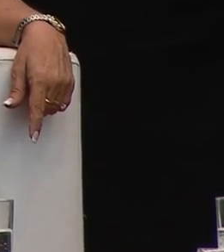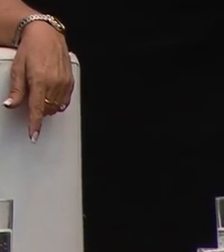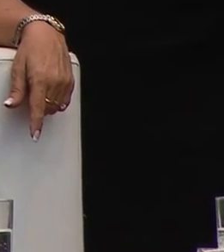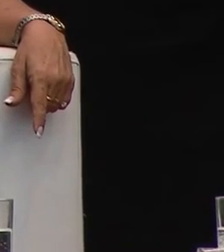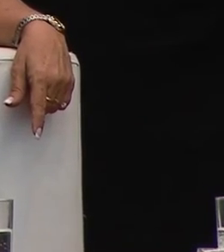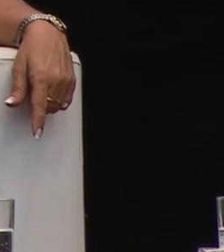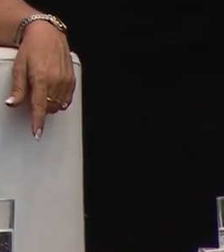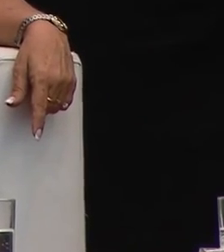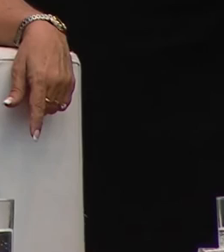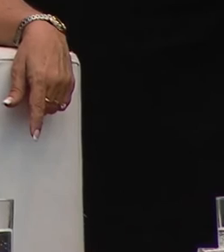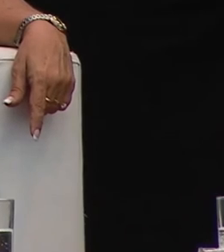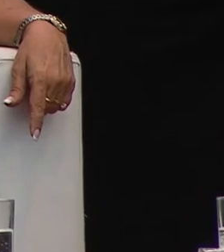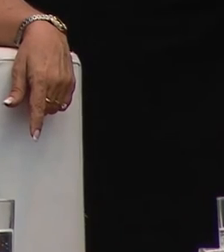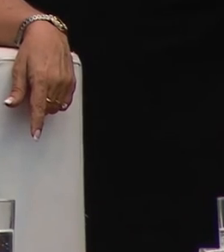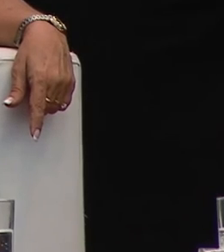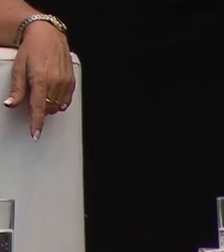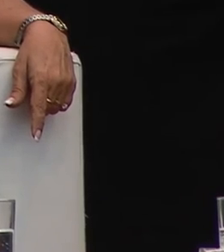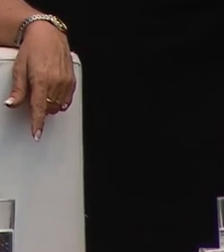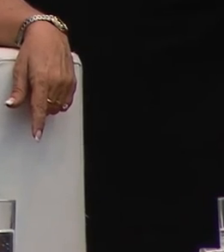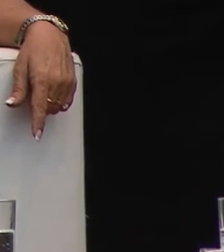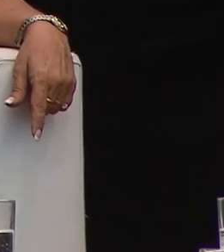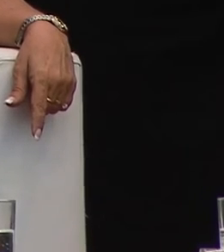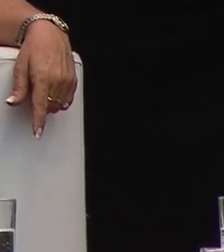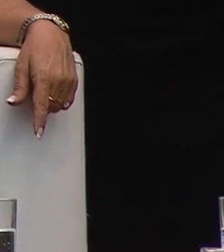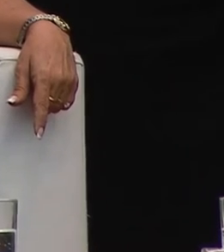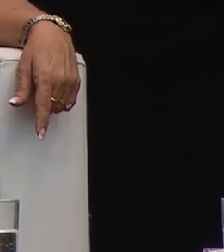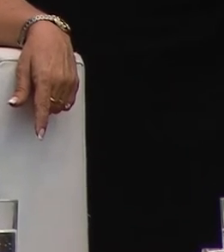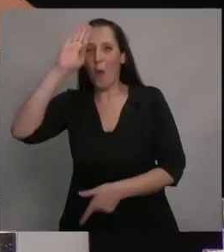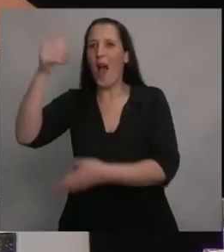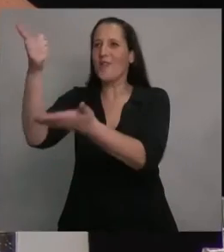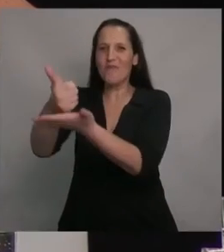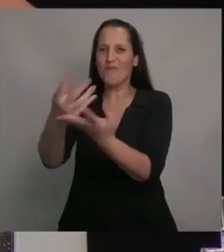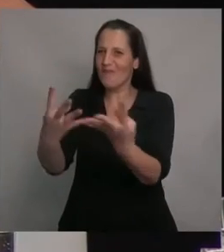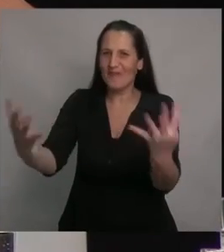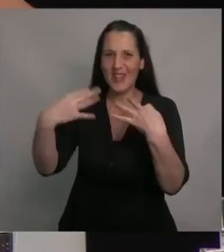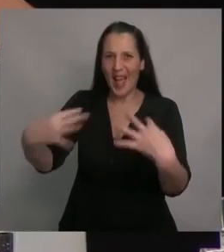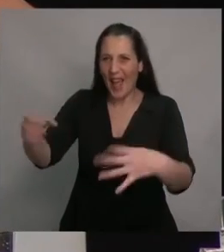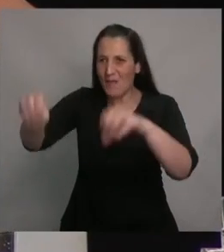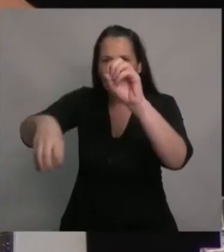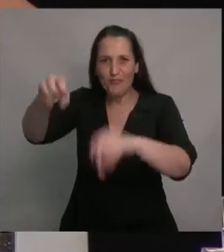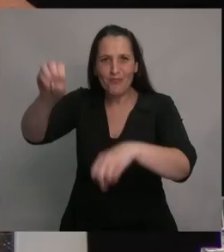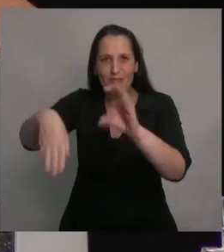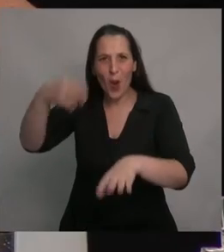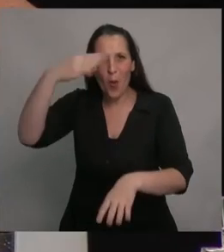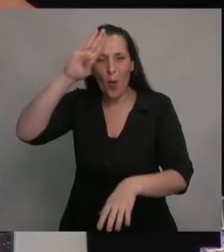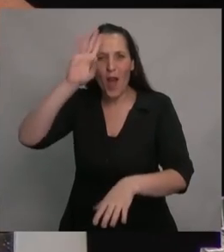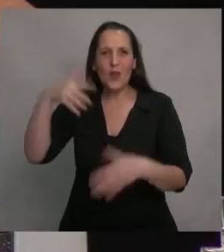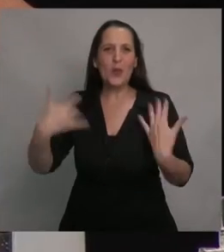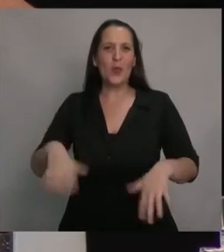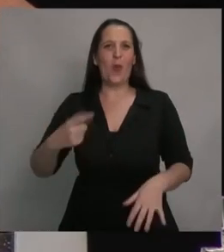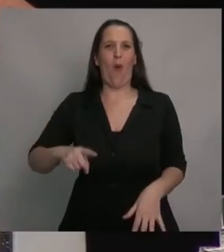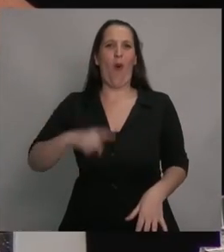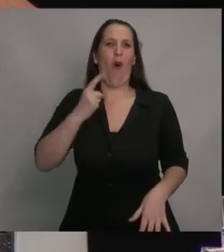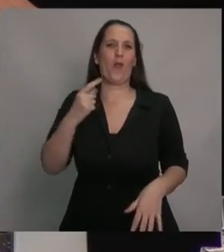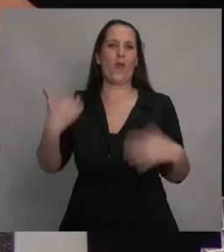eso todos los cubanos aquí presentes nos sentimos orgullosos de nuestra revolución, de